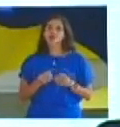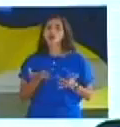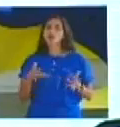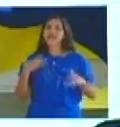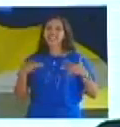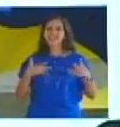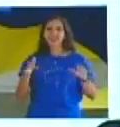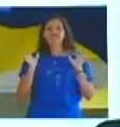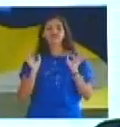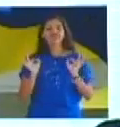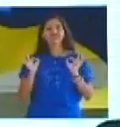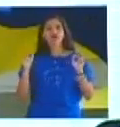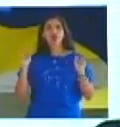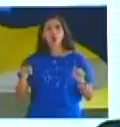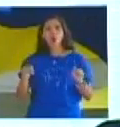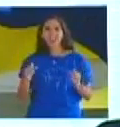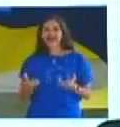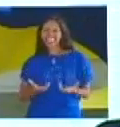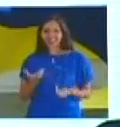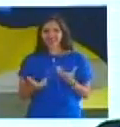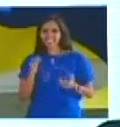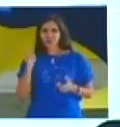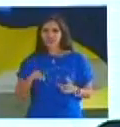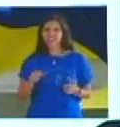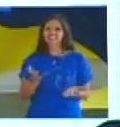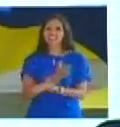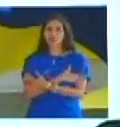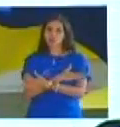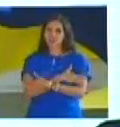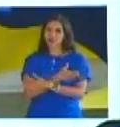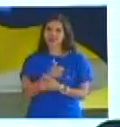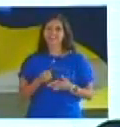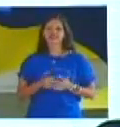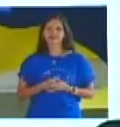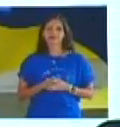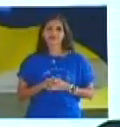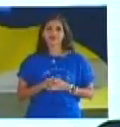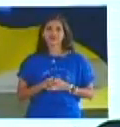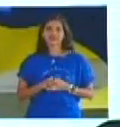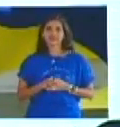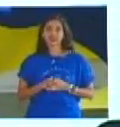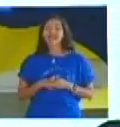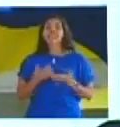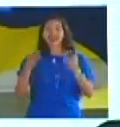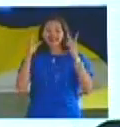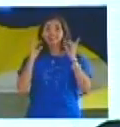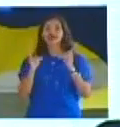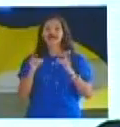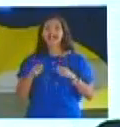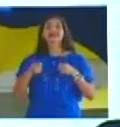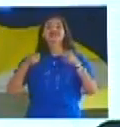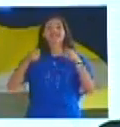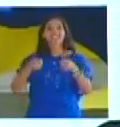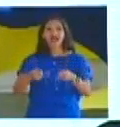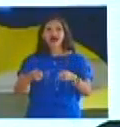un acto especial hoy, en caliente también, de reconocimiento. Y he decidido